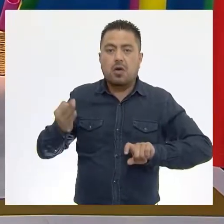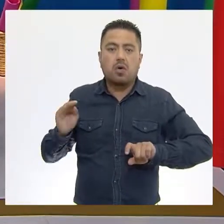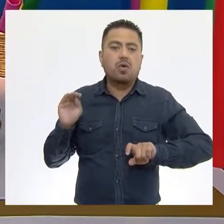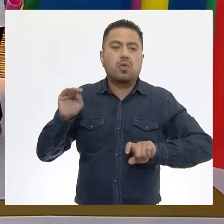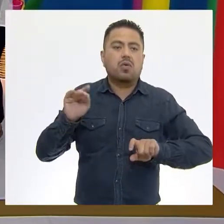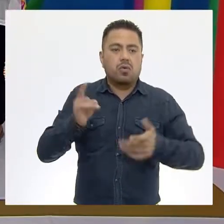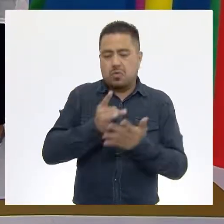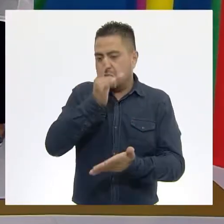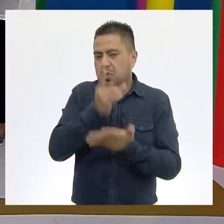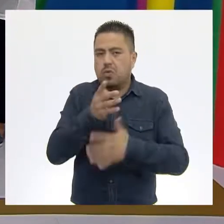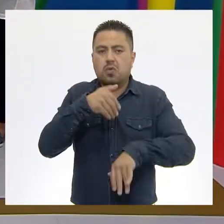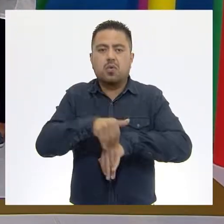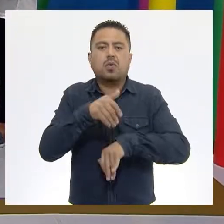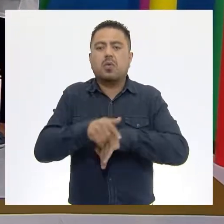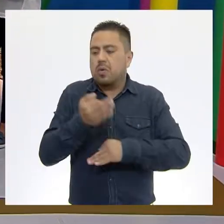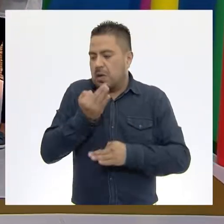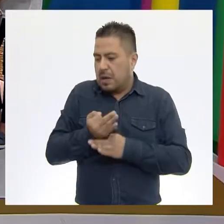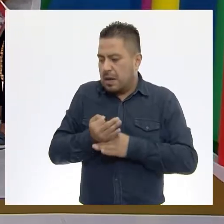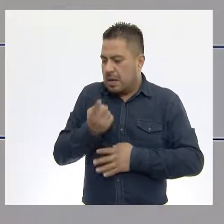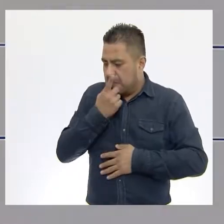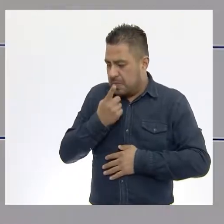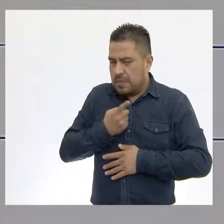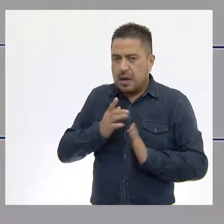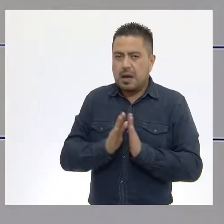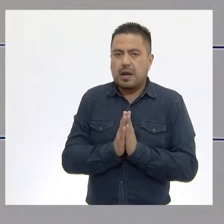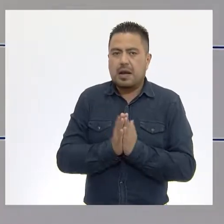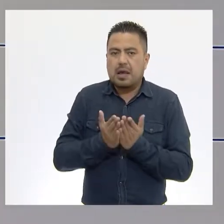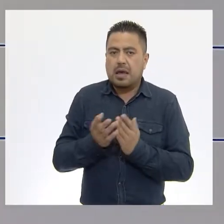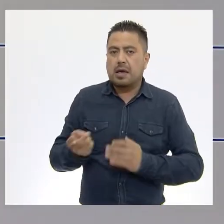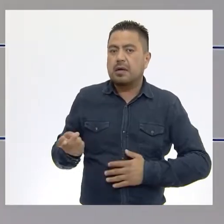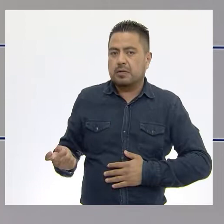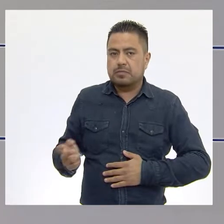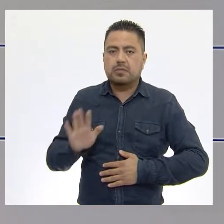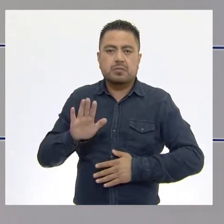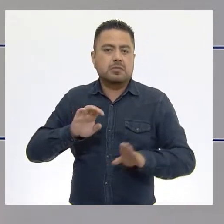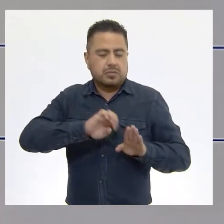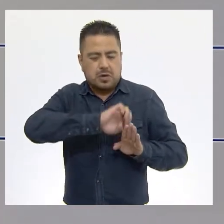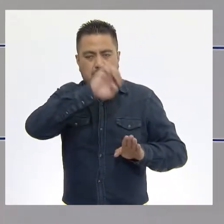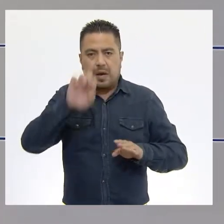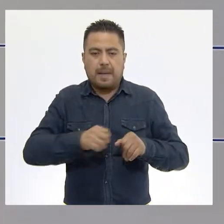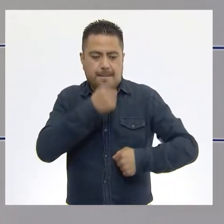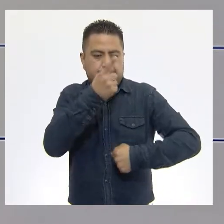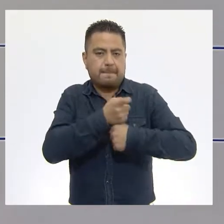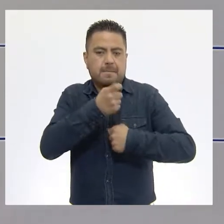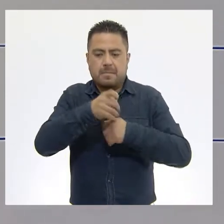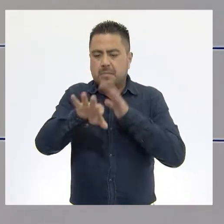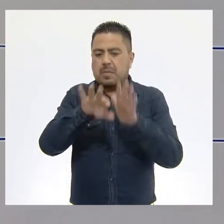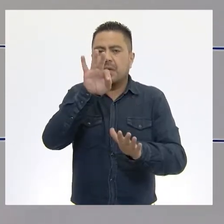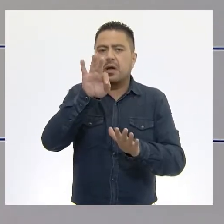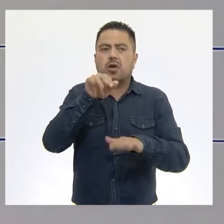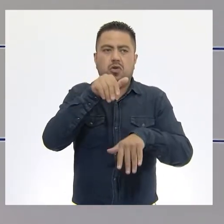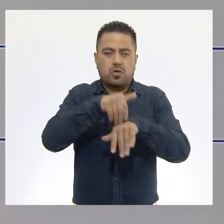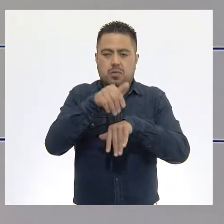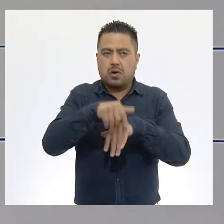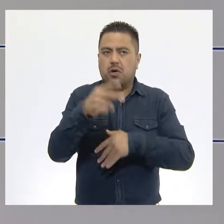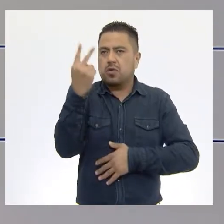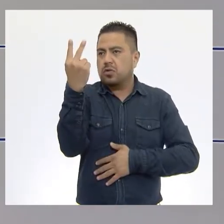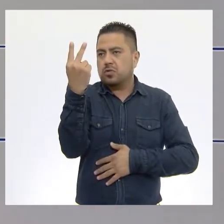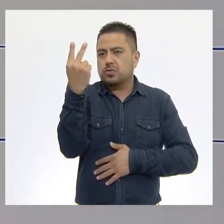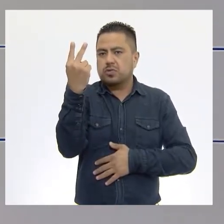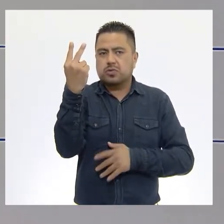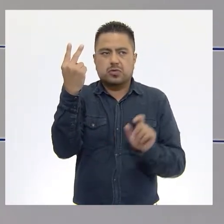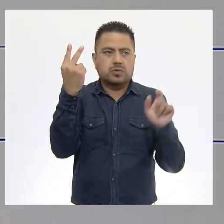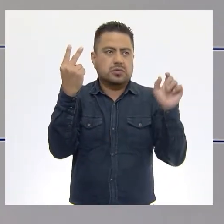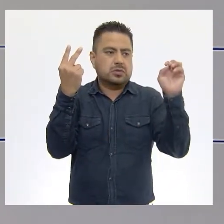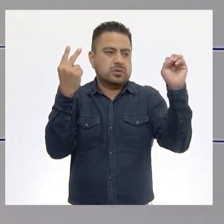los únicos números que nos están marcando aquí en el libro de texto. Ajá. Por ejemplo, en la primera tenemos marcado el 2